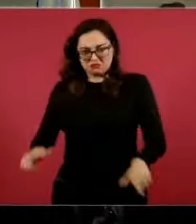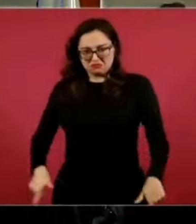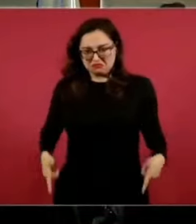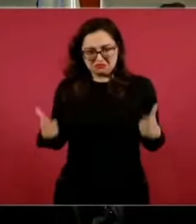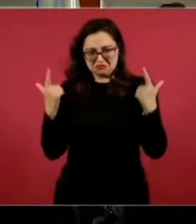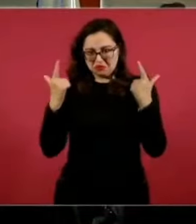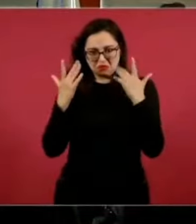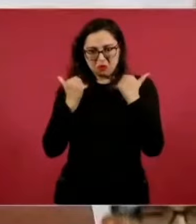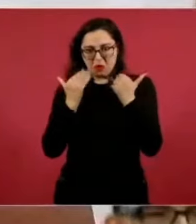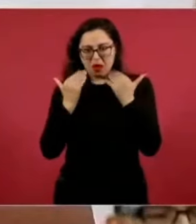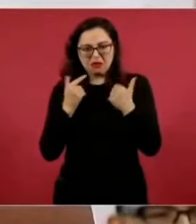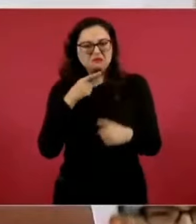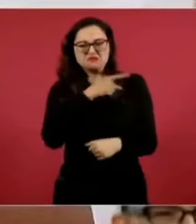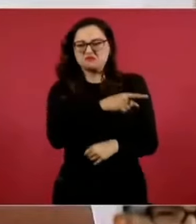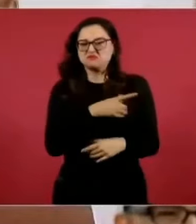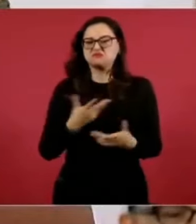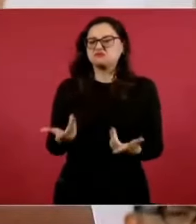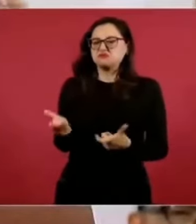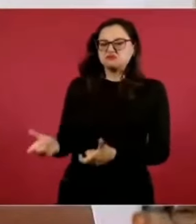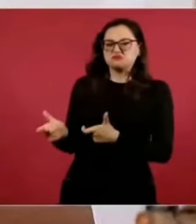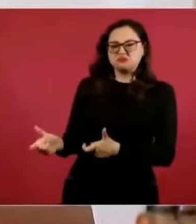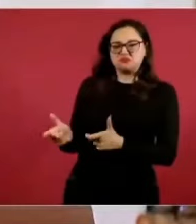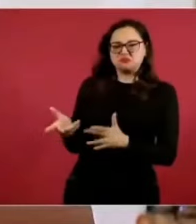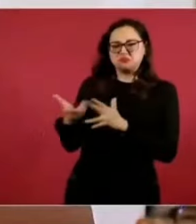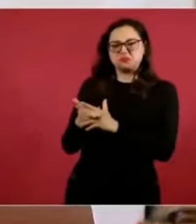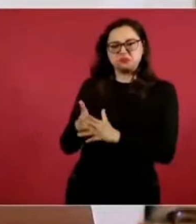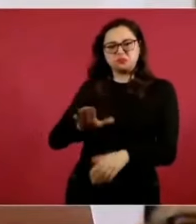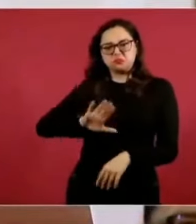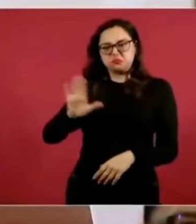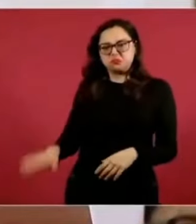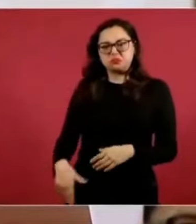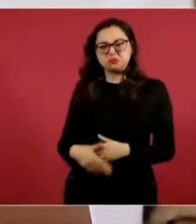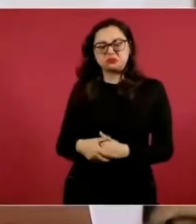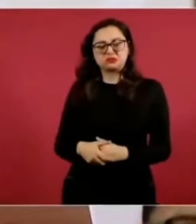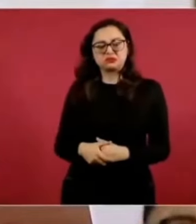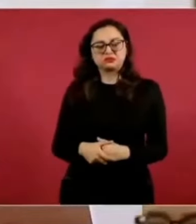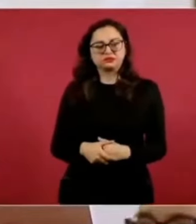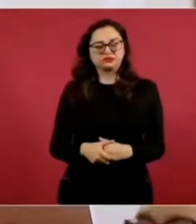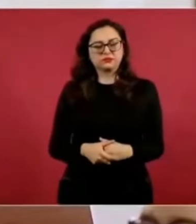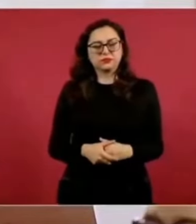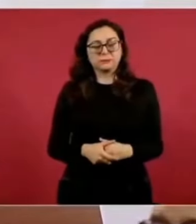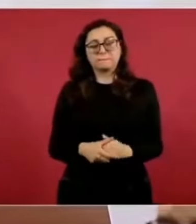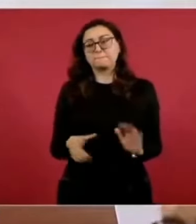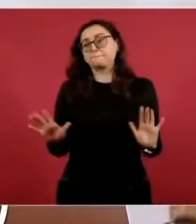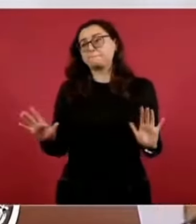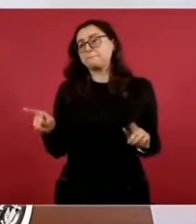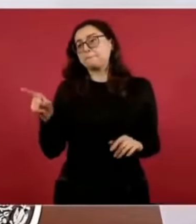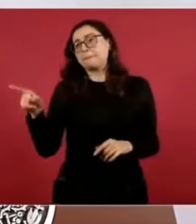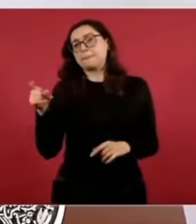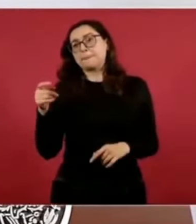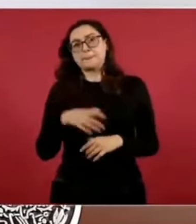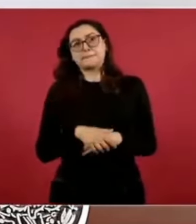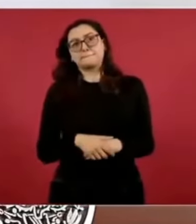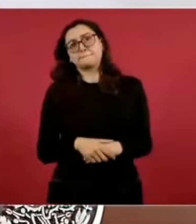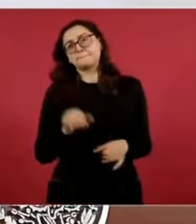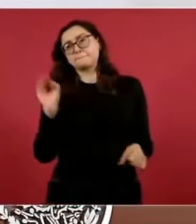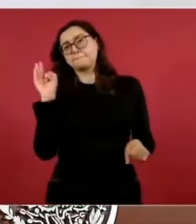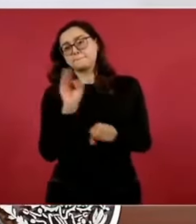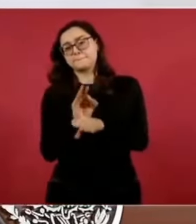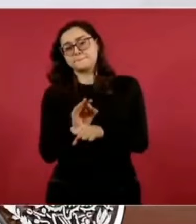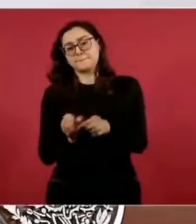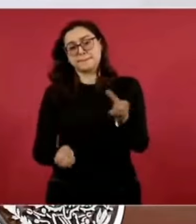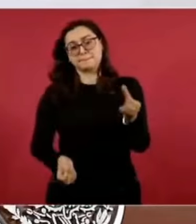juez le de la libertad y dicen Ah es que es plata